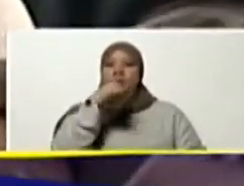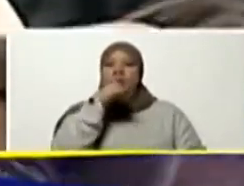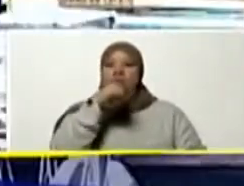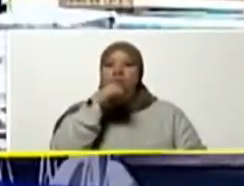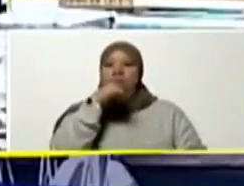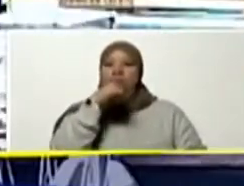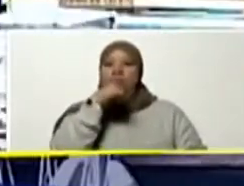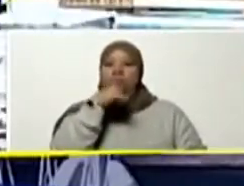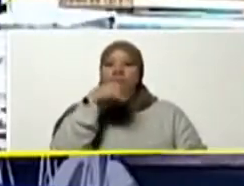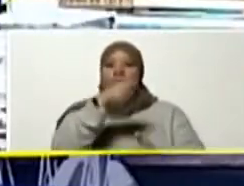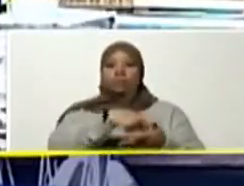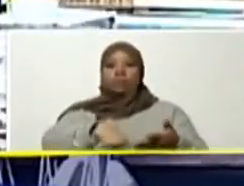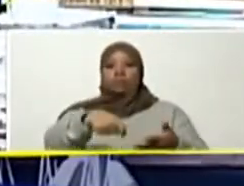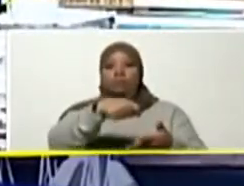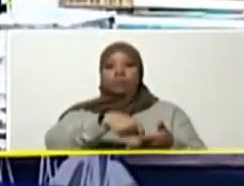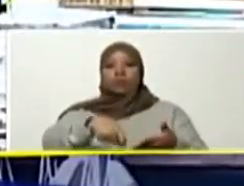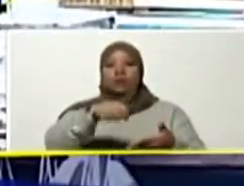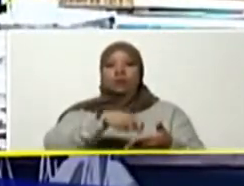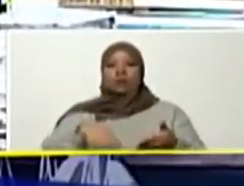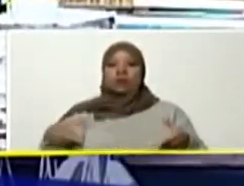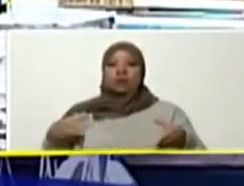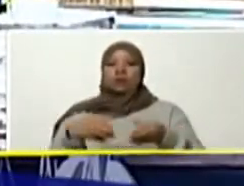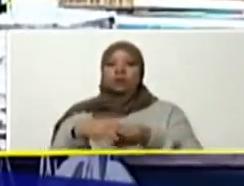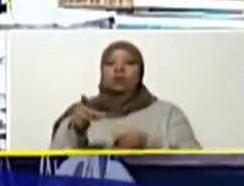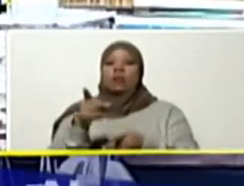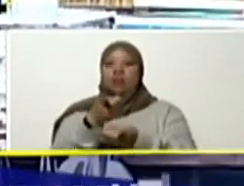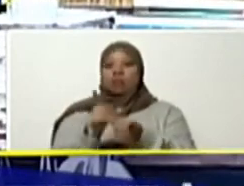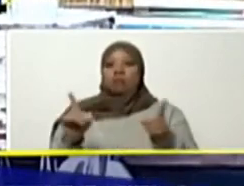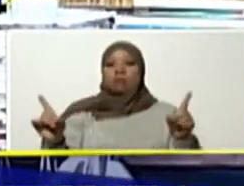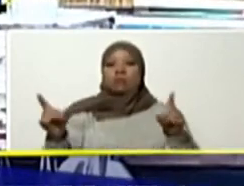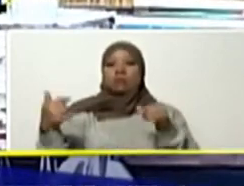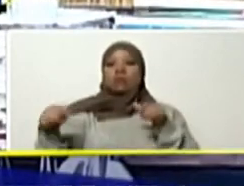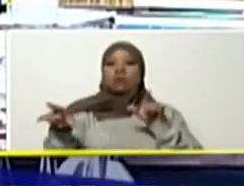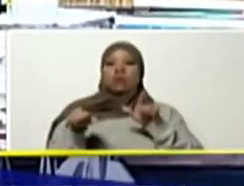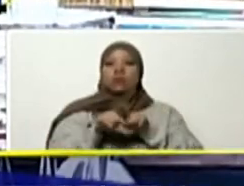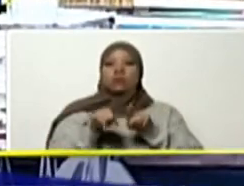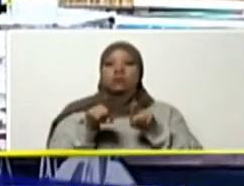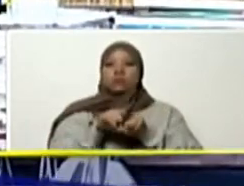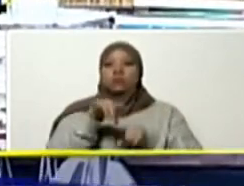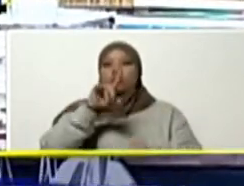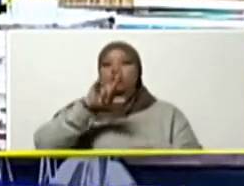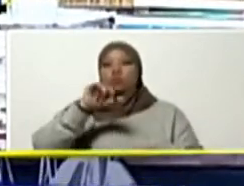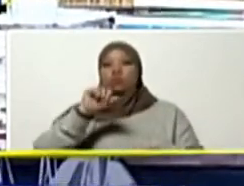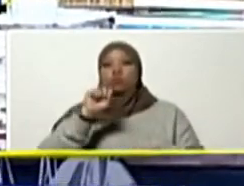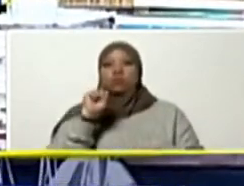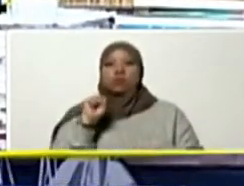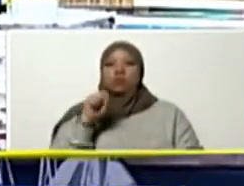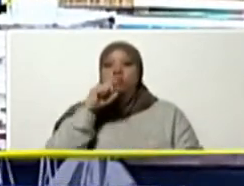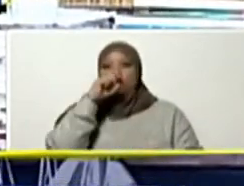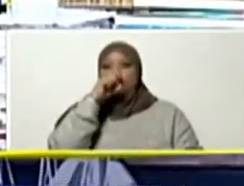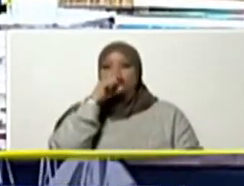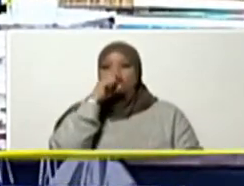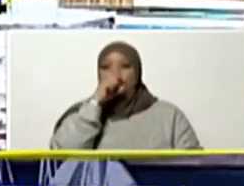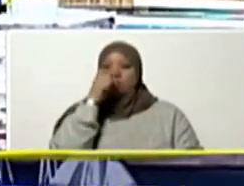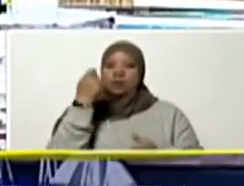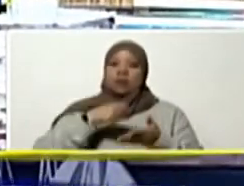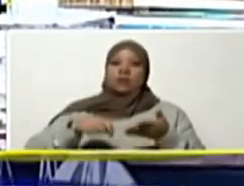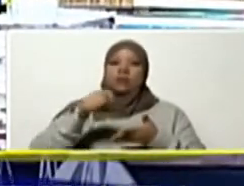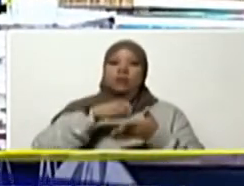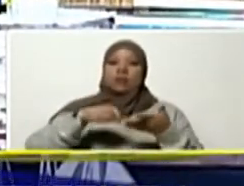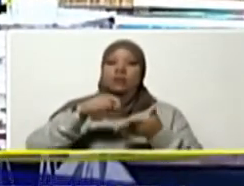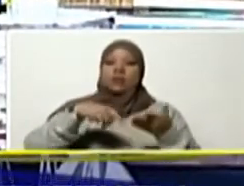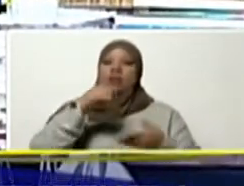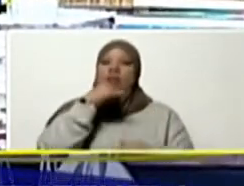Al escritor, historiador, ensayista y dramaturgo, Luis Brito García. Al escritor,